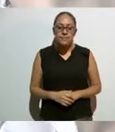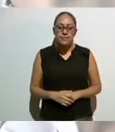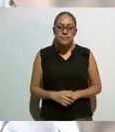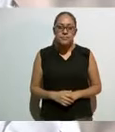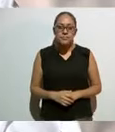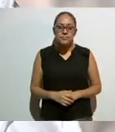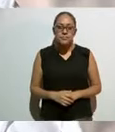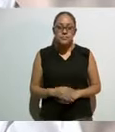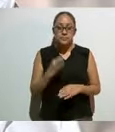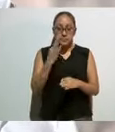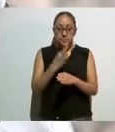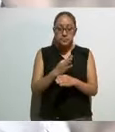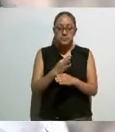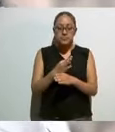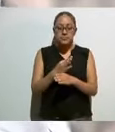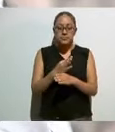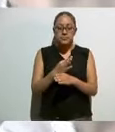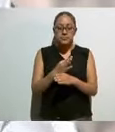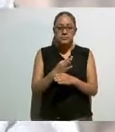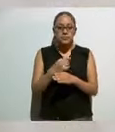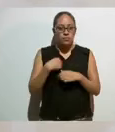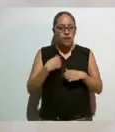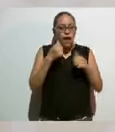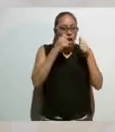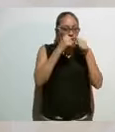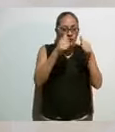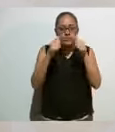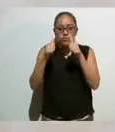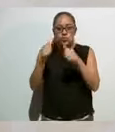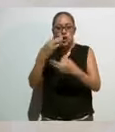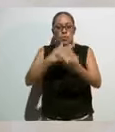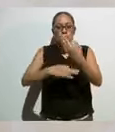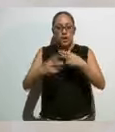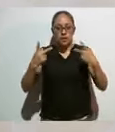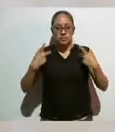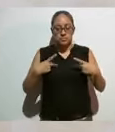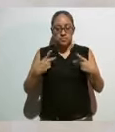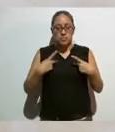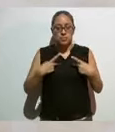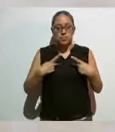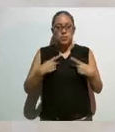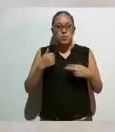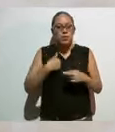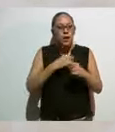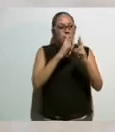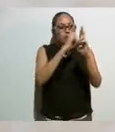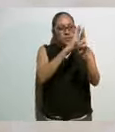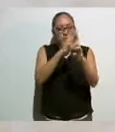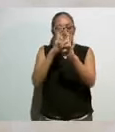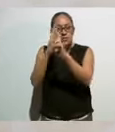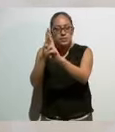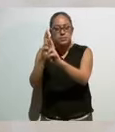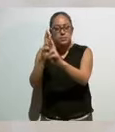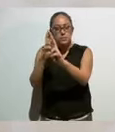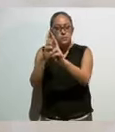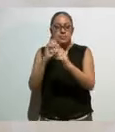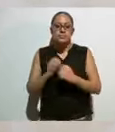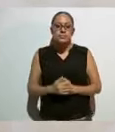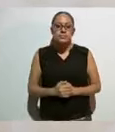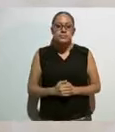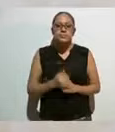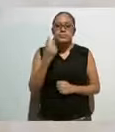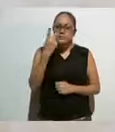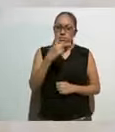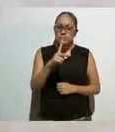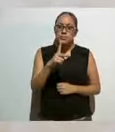Y estamos atendiendo a todos, escuchando a todos, respetando a todos, pero se